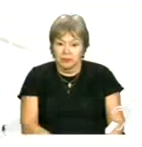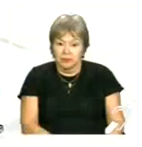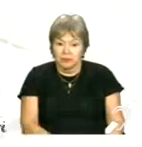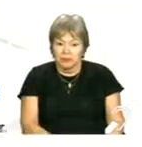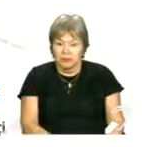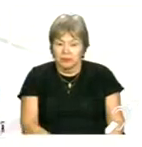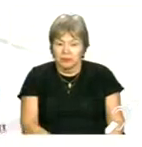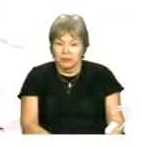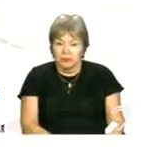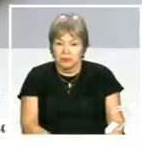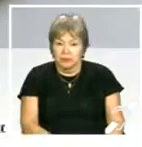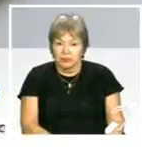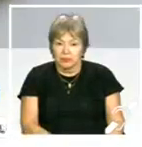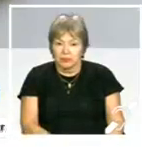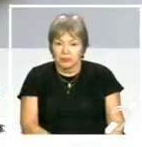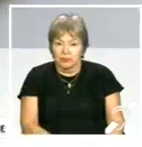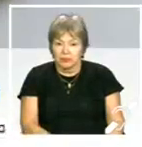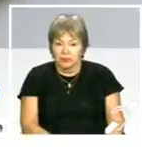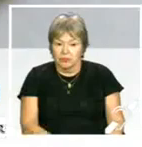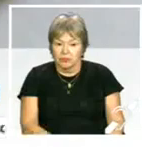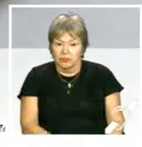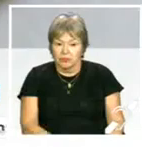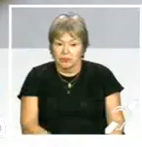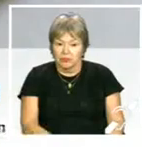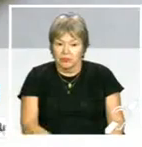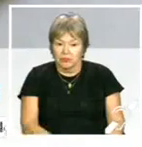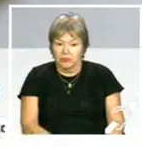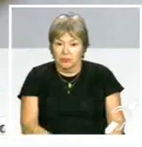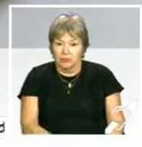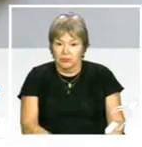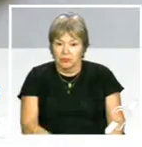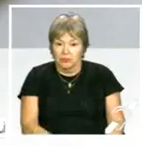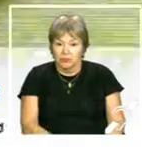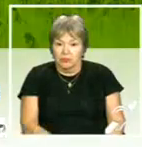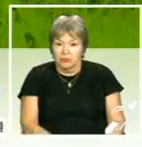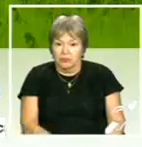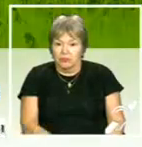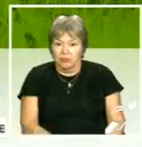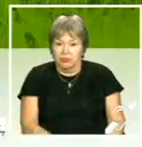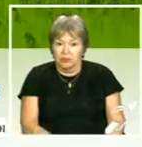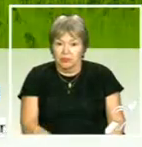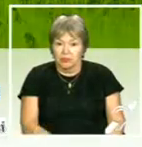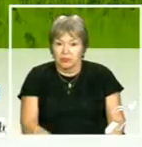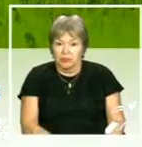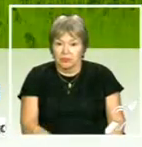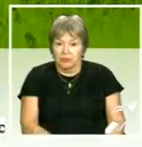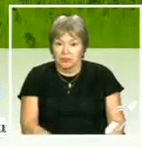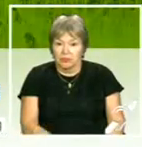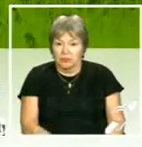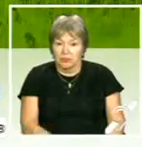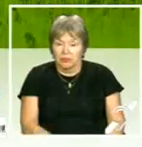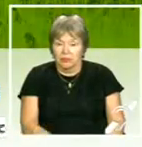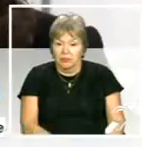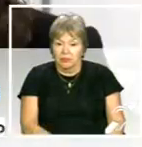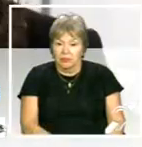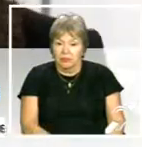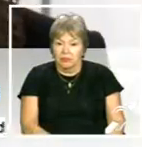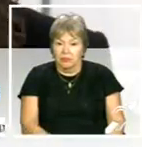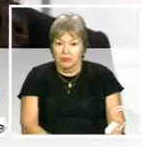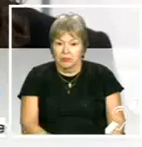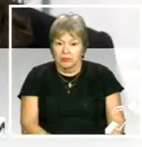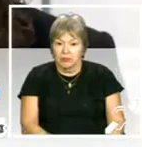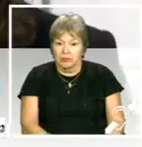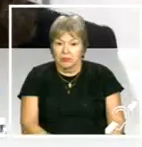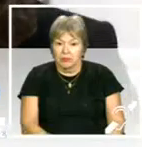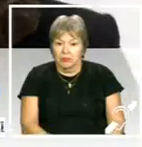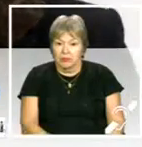posible plantar un árbol y mucho menos a gran escala, ¿no? Entonces siempre decimos, donde se puede plantar un árbol, plantemos un árbol, pero donde no